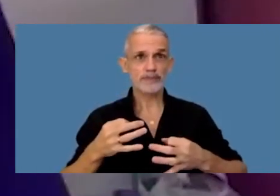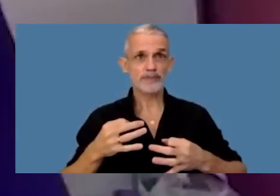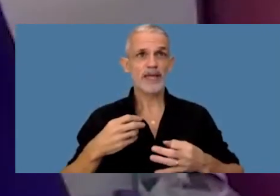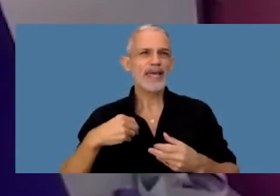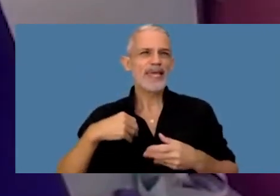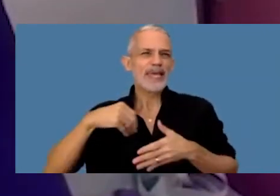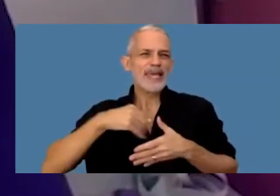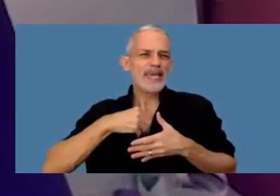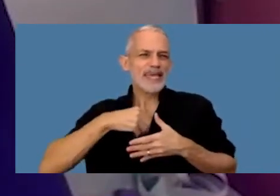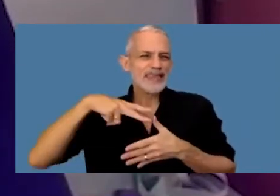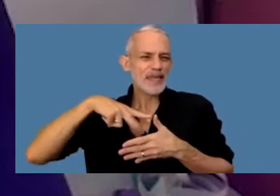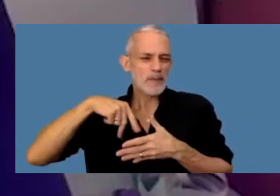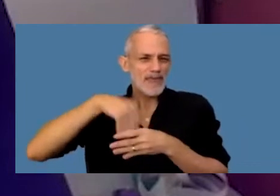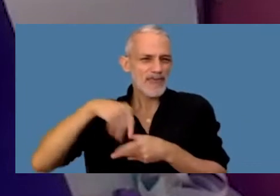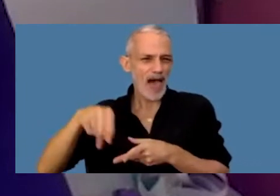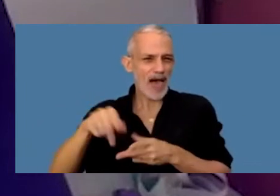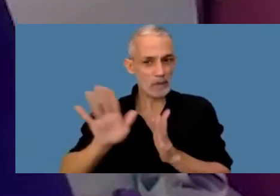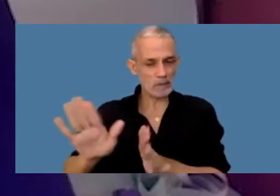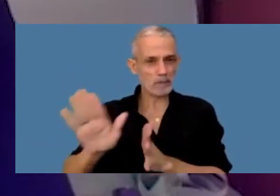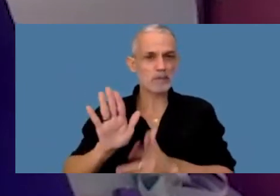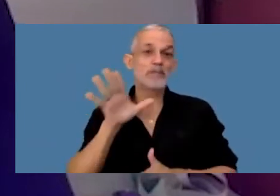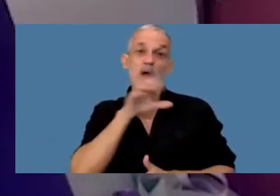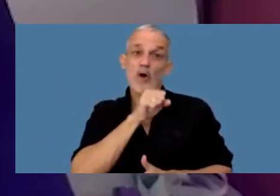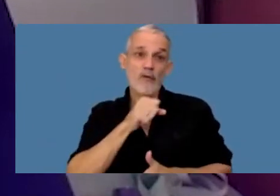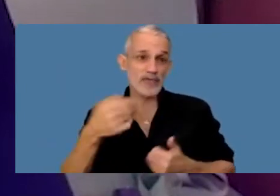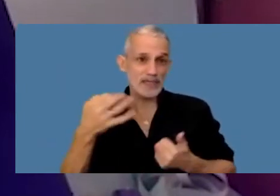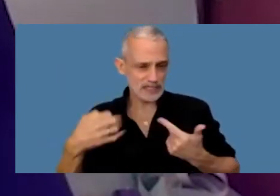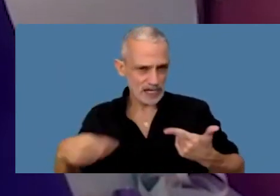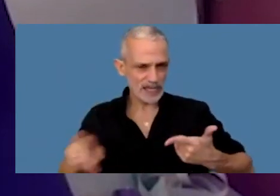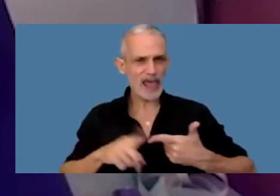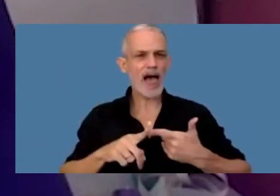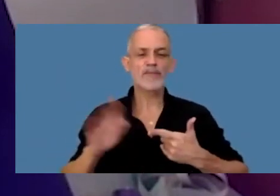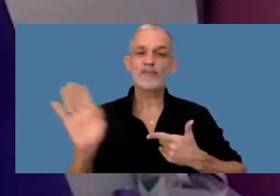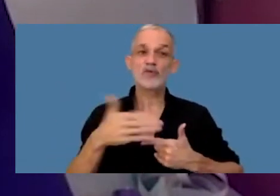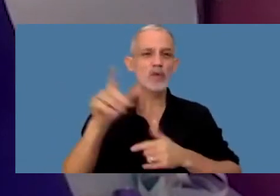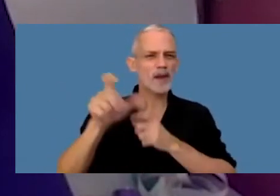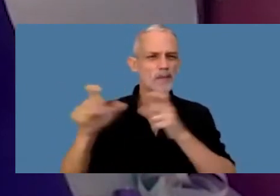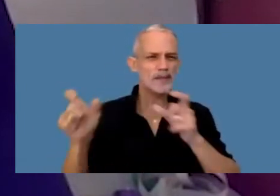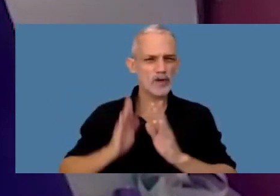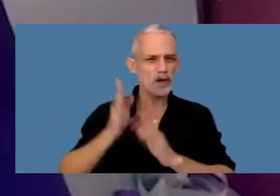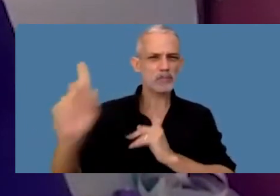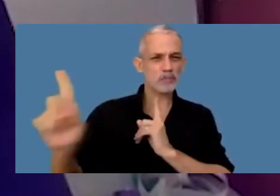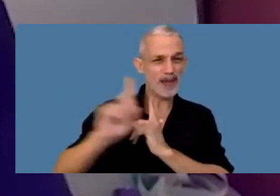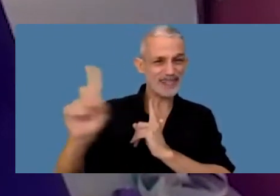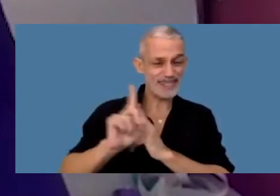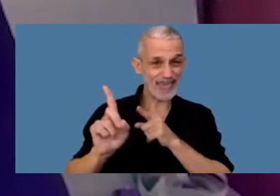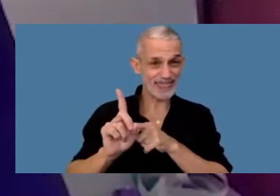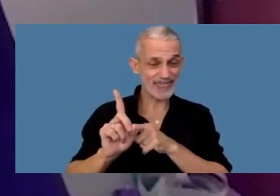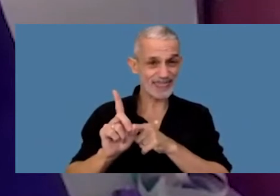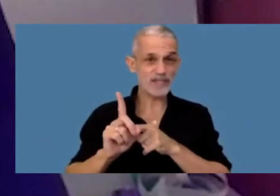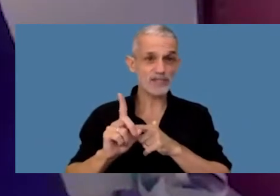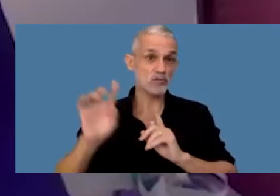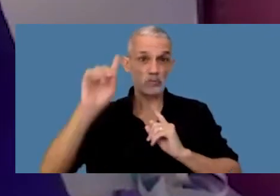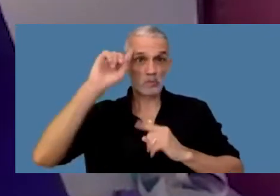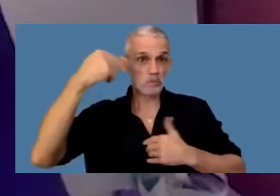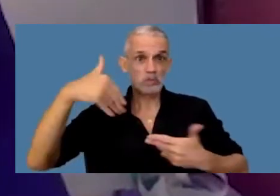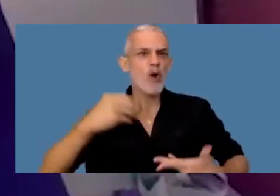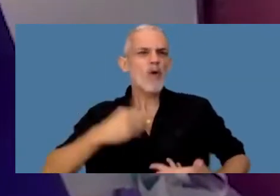También existe la ley 26.529, que es la ley de derechos del